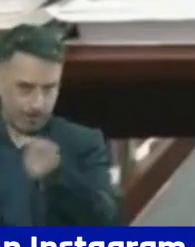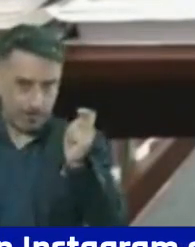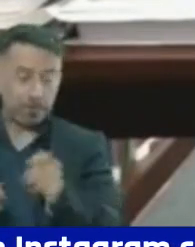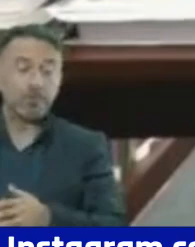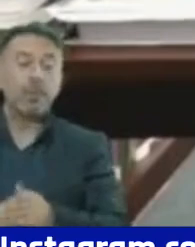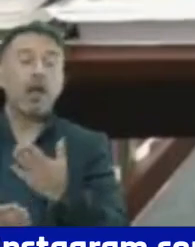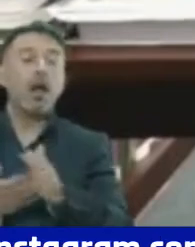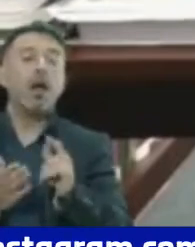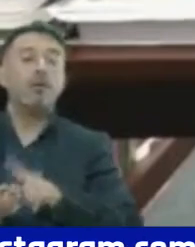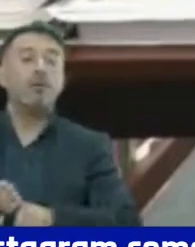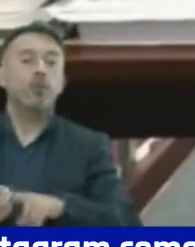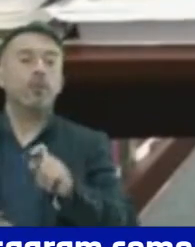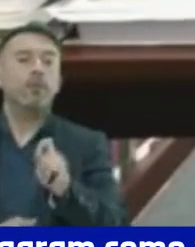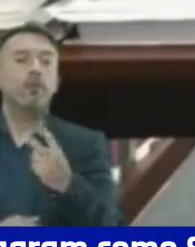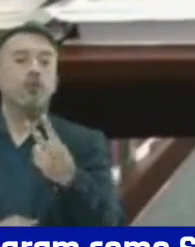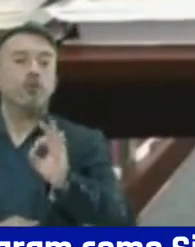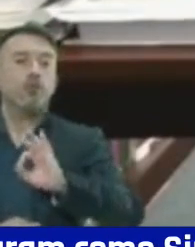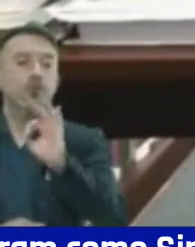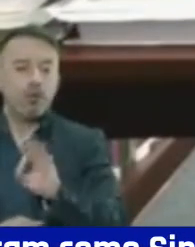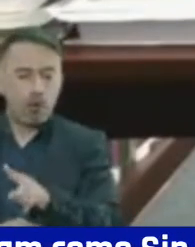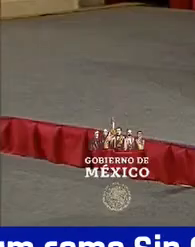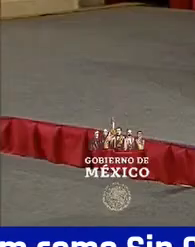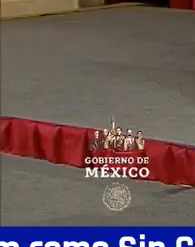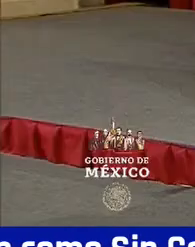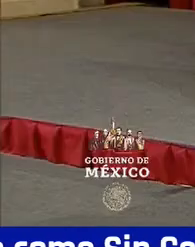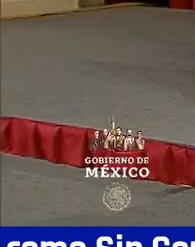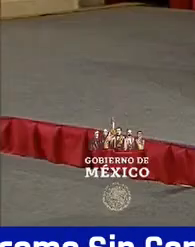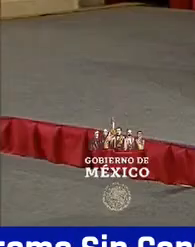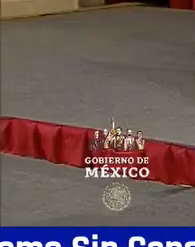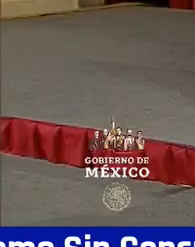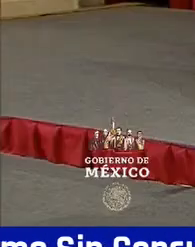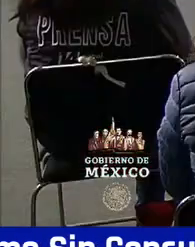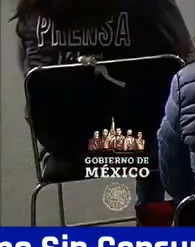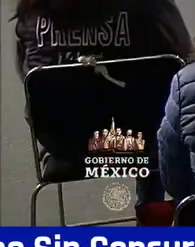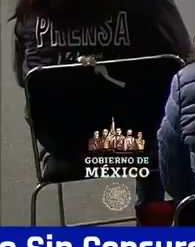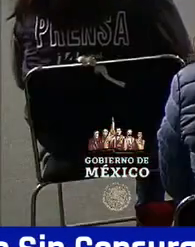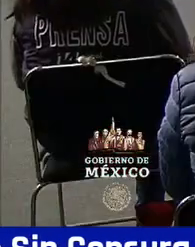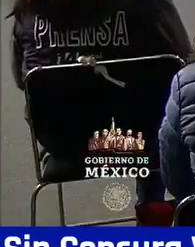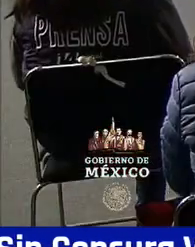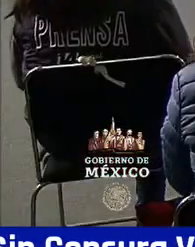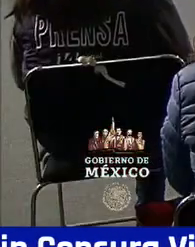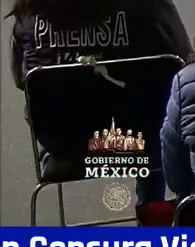22% presentaron algún tipo de inconsistencia en ambas modalidades,